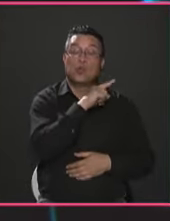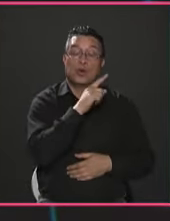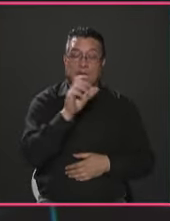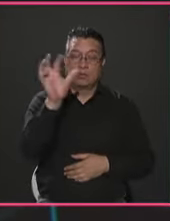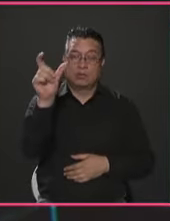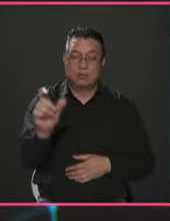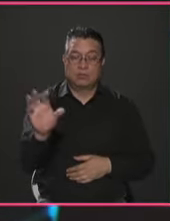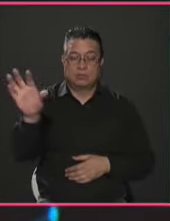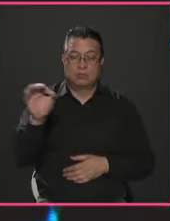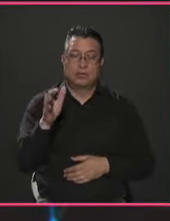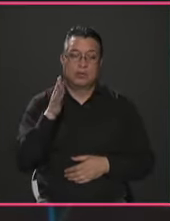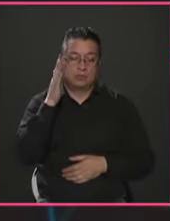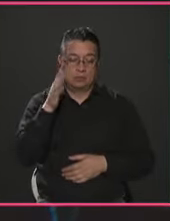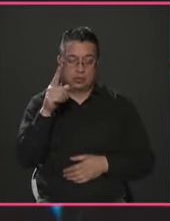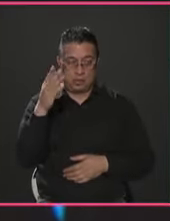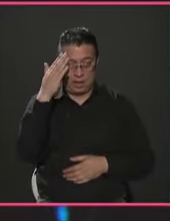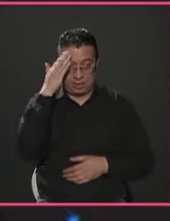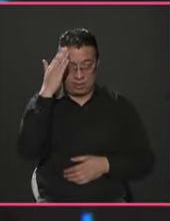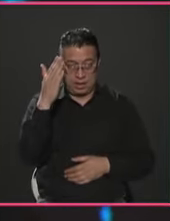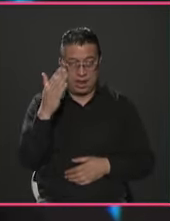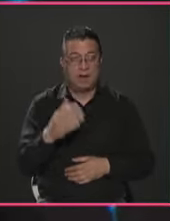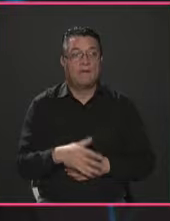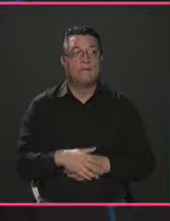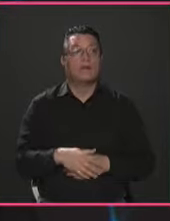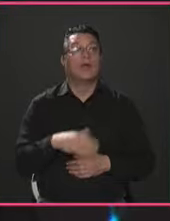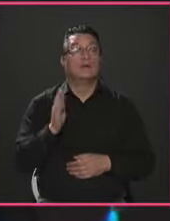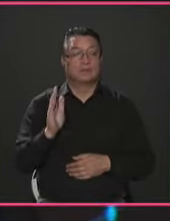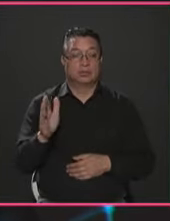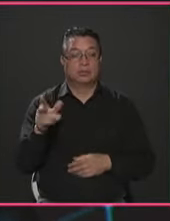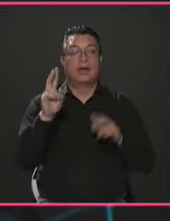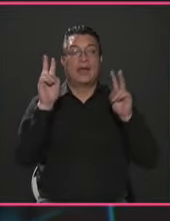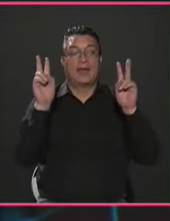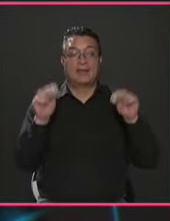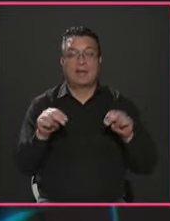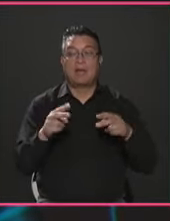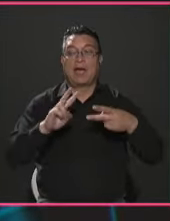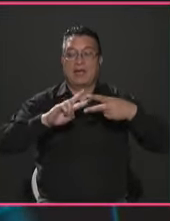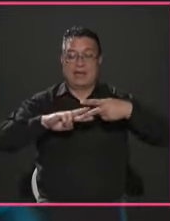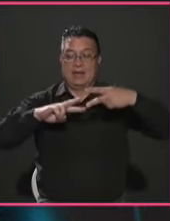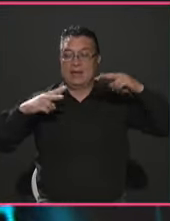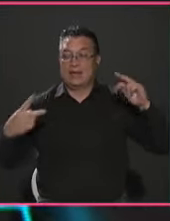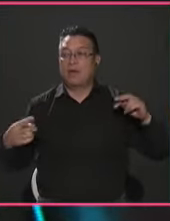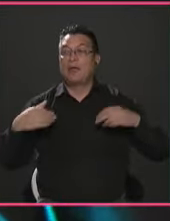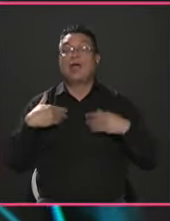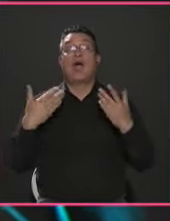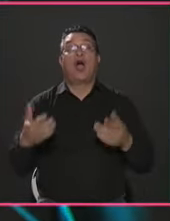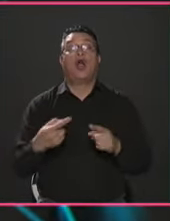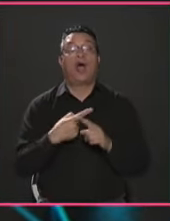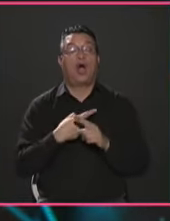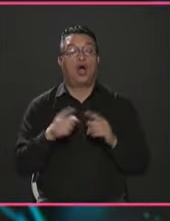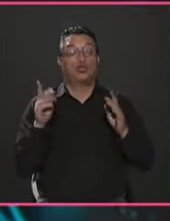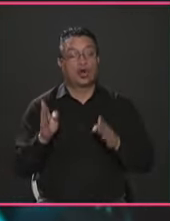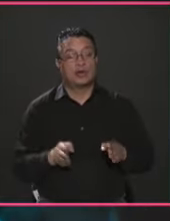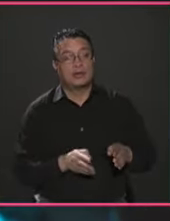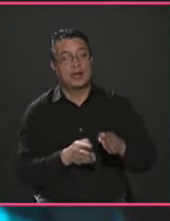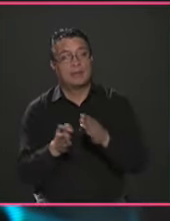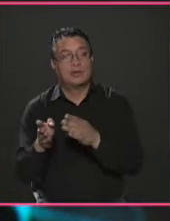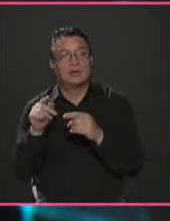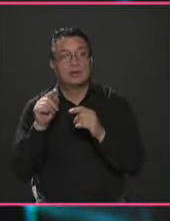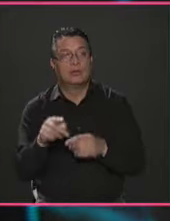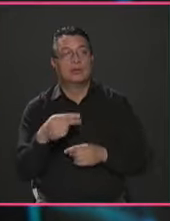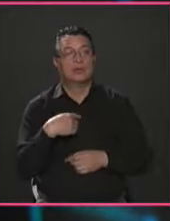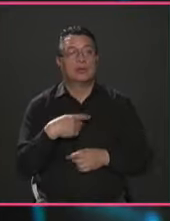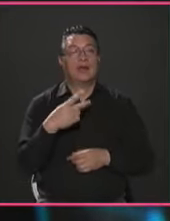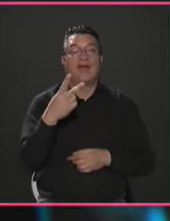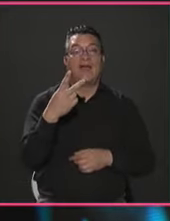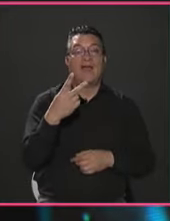eh expositor de esta jornada eh seguimos hablando del tema del genoma ahora desde otra perspectiva ahora la de un